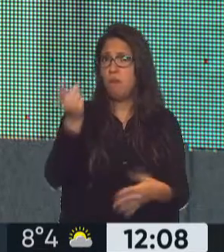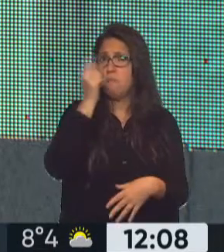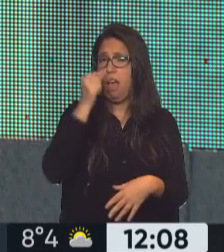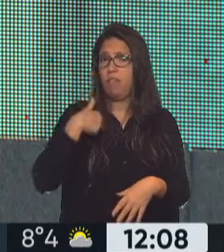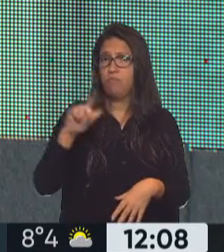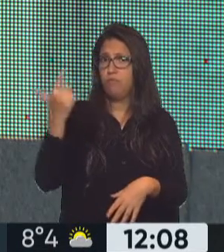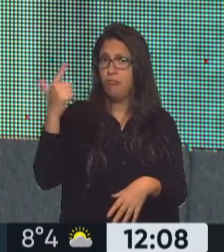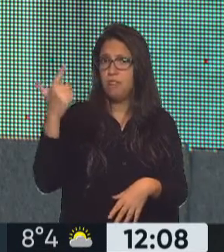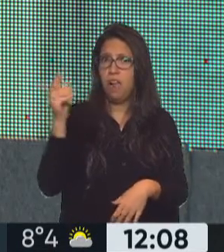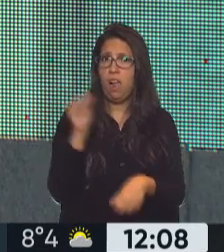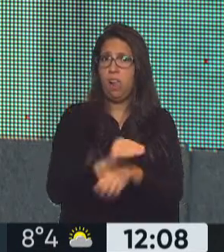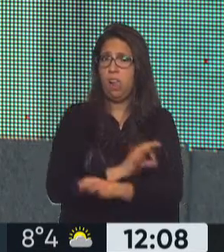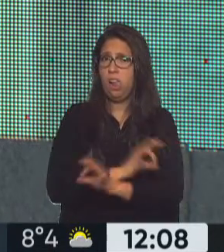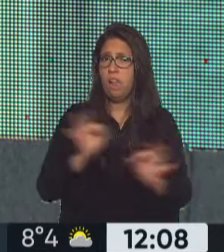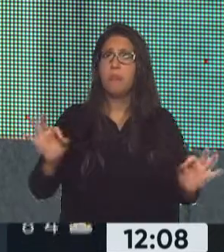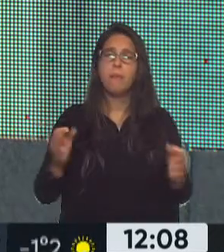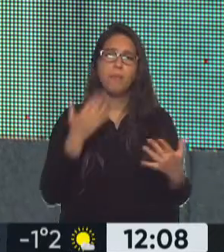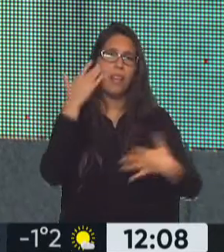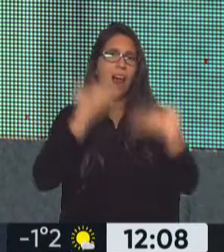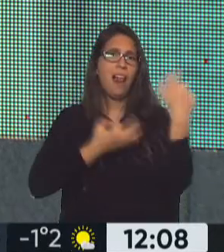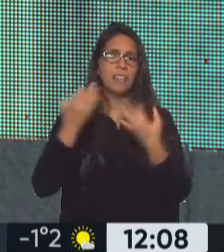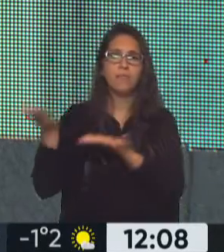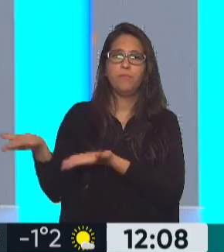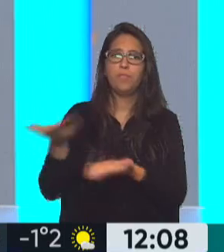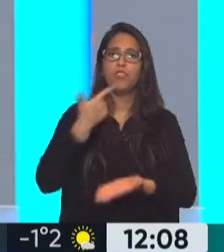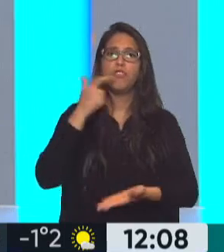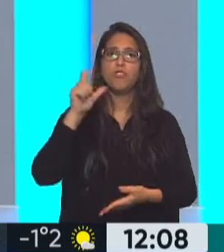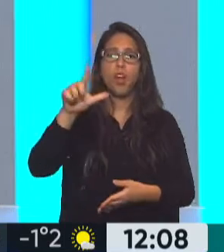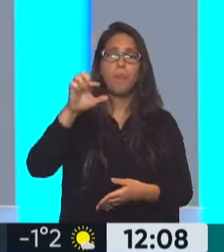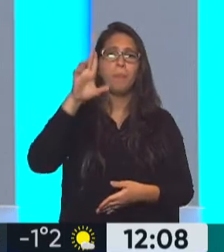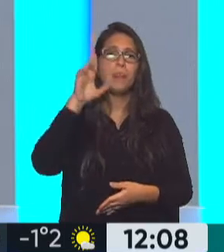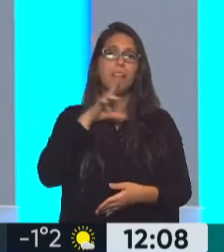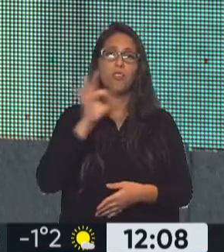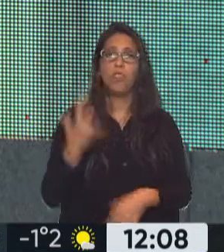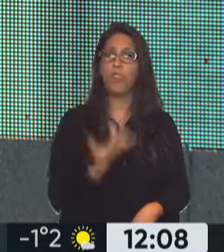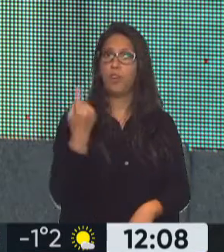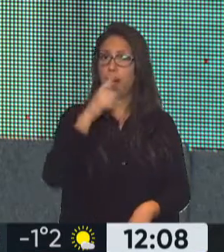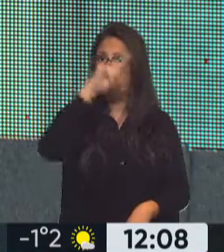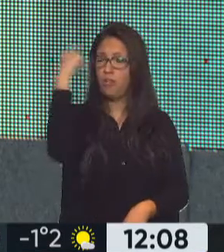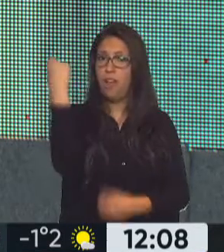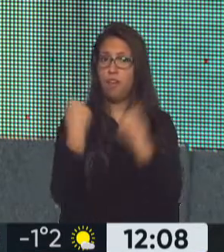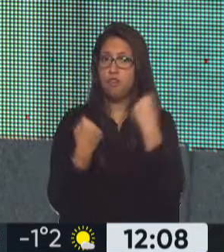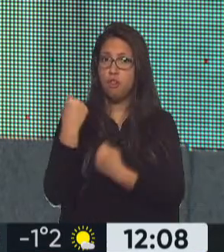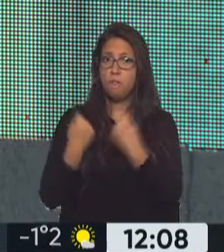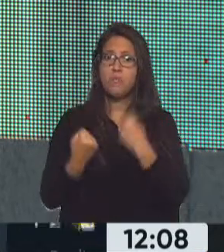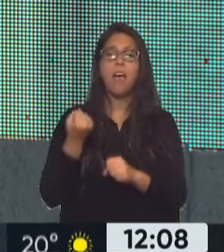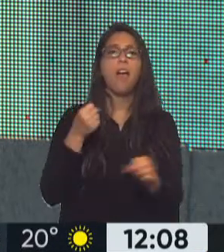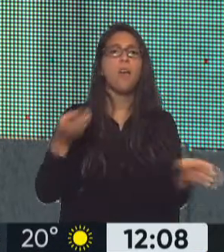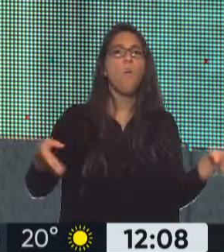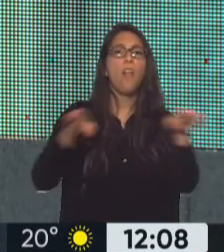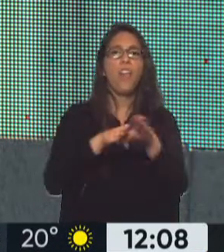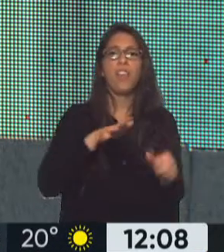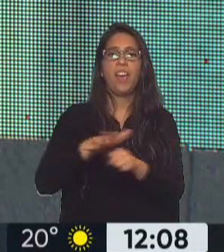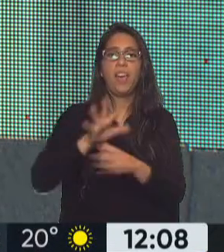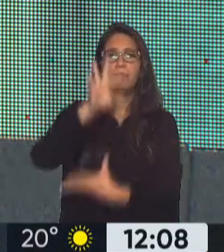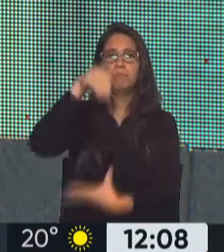de los padres. Bueno, vamos a analizar este tema y recibimos a Sol Prieto. Ella es directora nacional de Economía, Igualdad y Género del